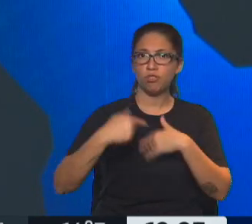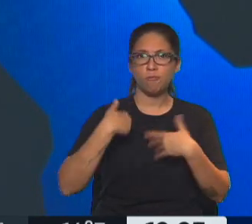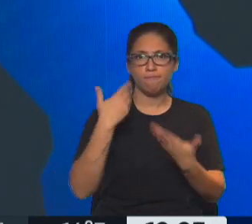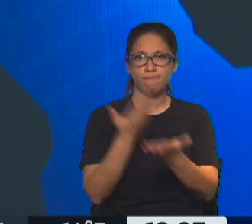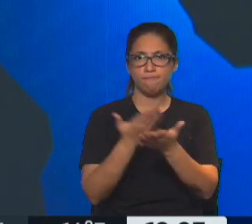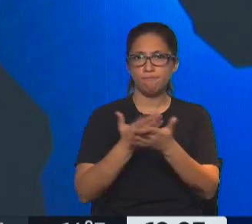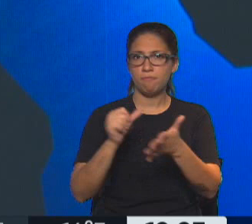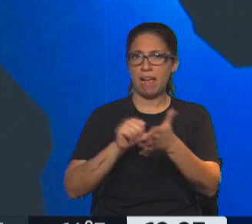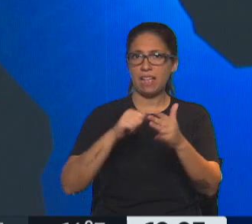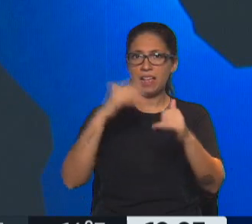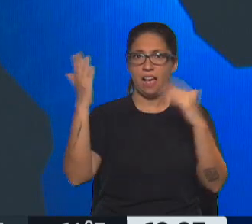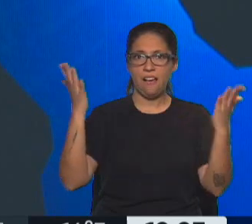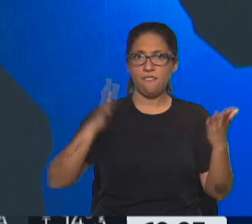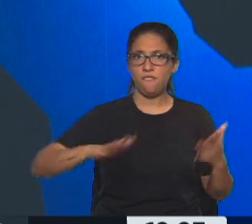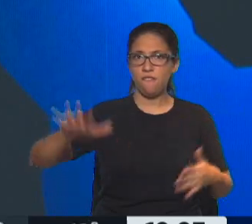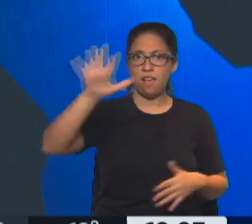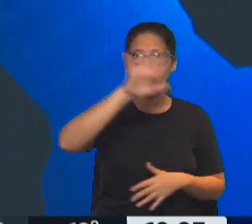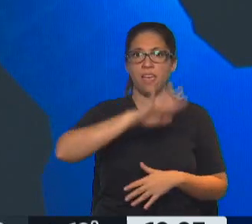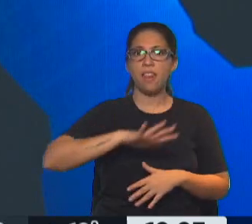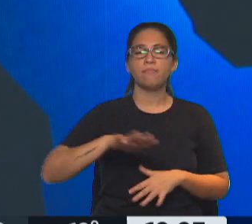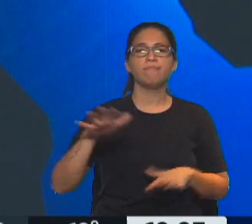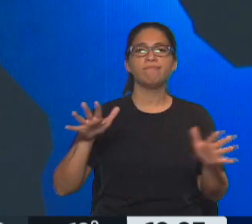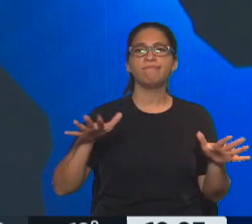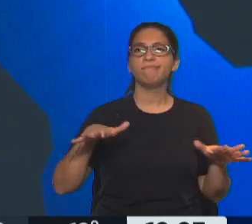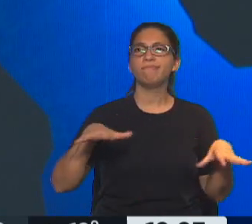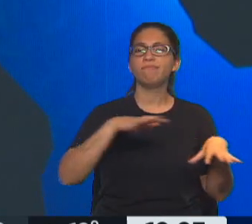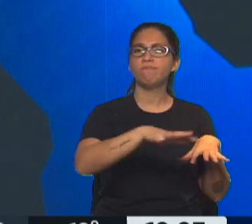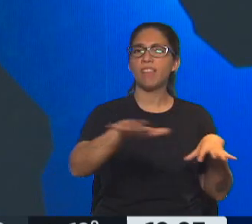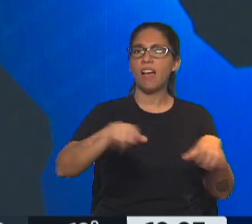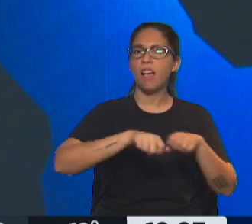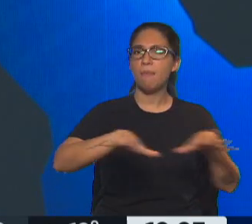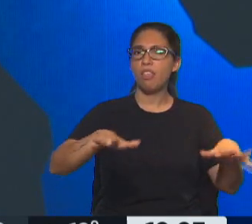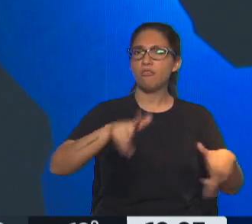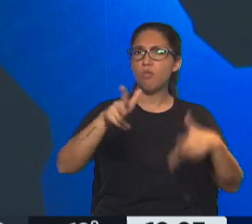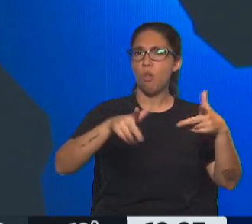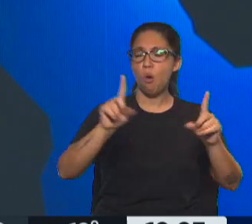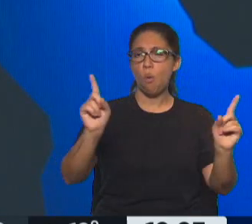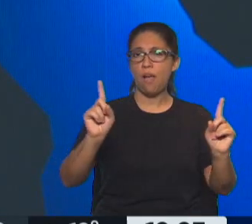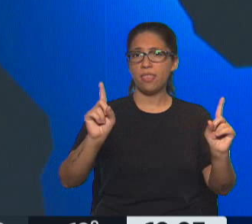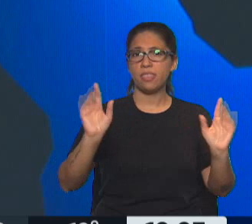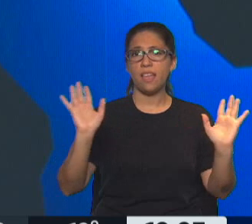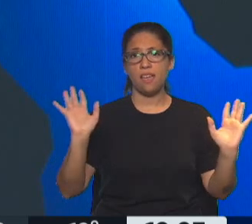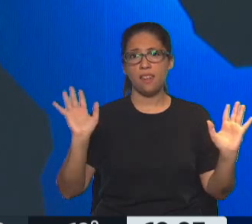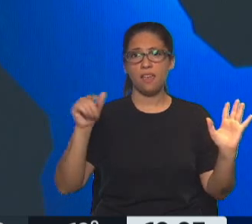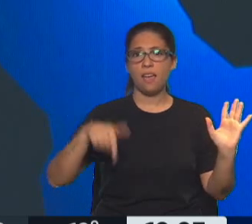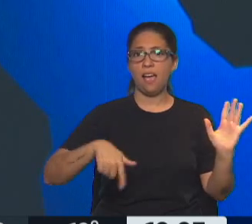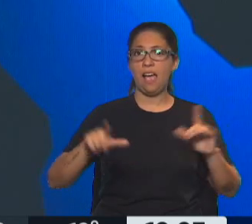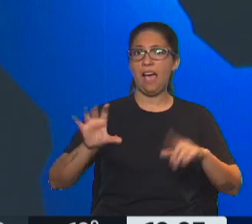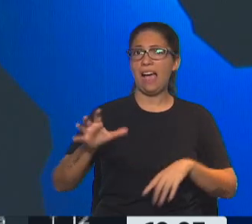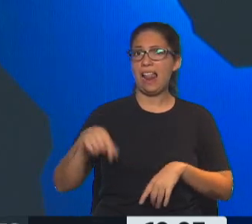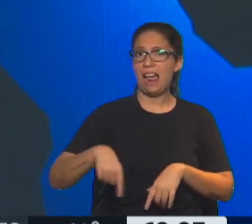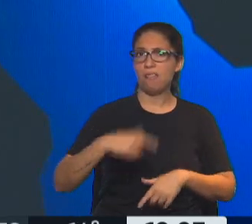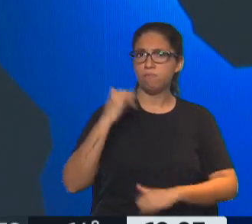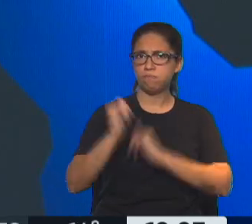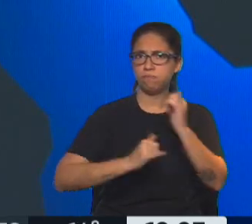paseo internacional, algo que muchas veces los medios locales eligen no hacer, no todos, no es este canal el caso,